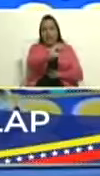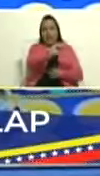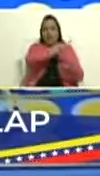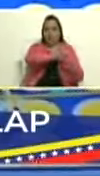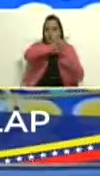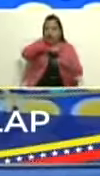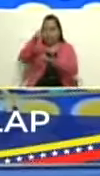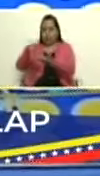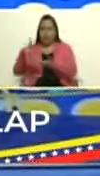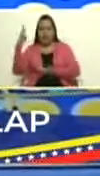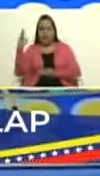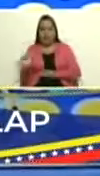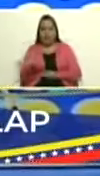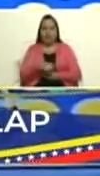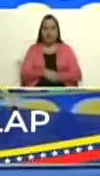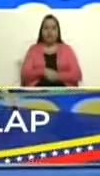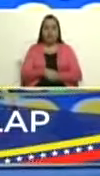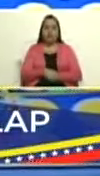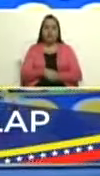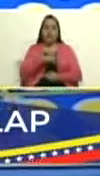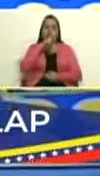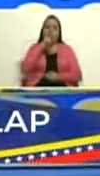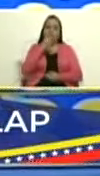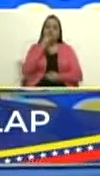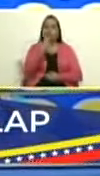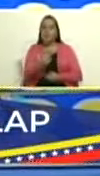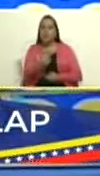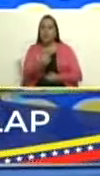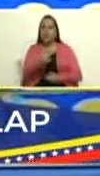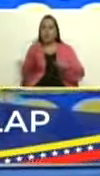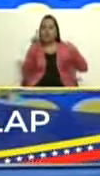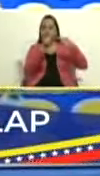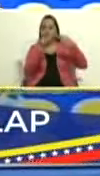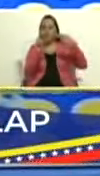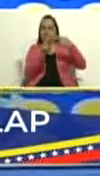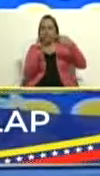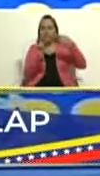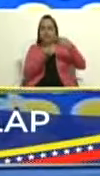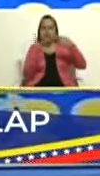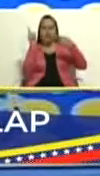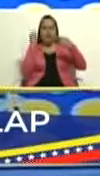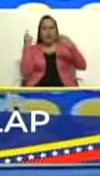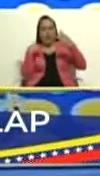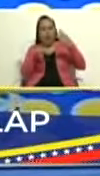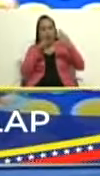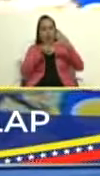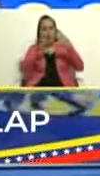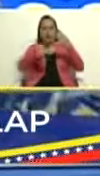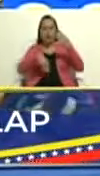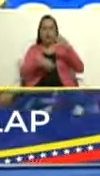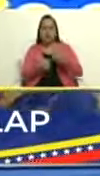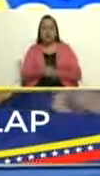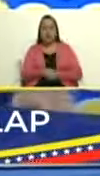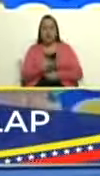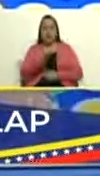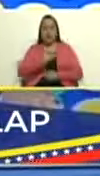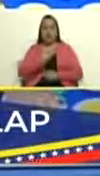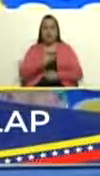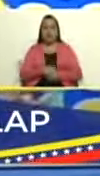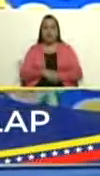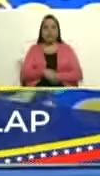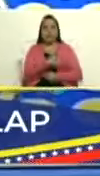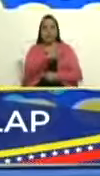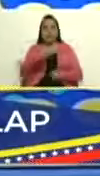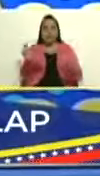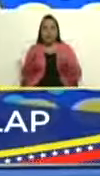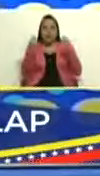Hablan bien bonito, ¿verdad? Dexi, Estrella, Andreina, el Pepe. Fíjense, yo quiero publicar esto en